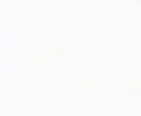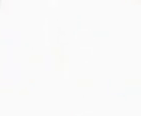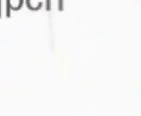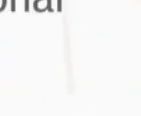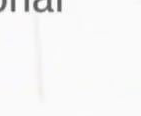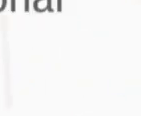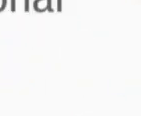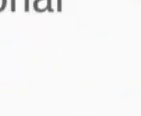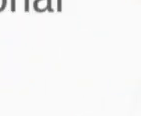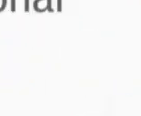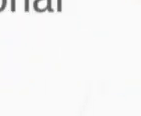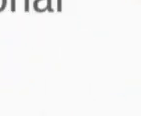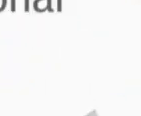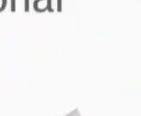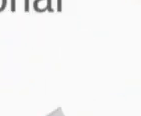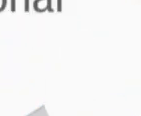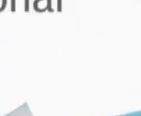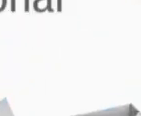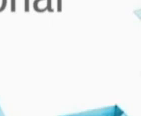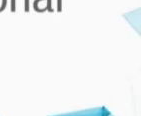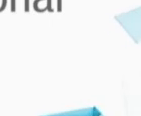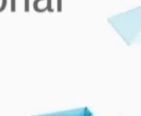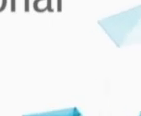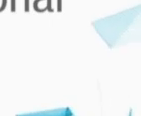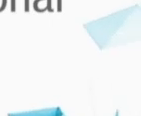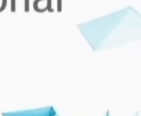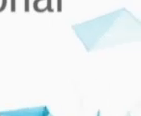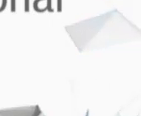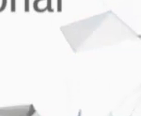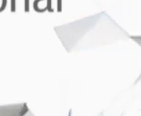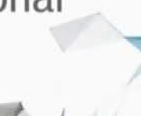Fin de espacio promocional.